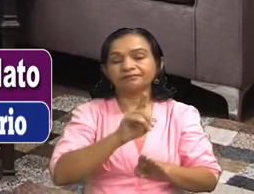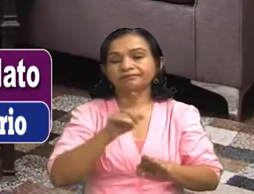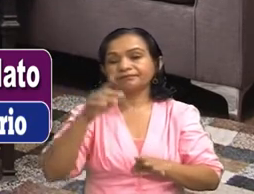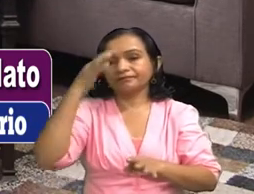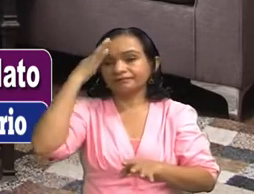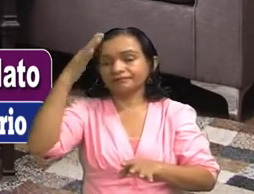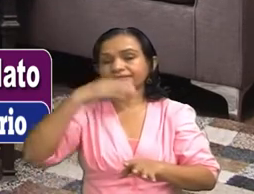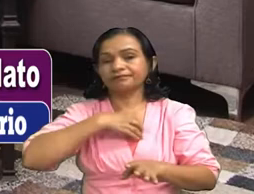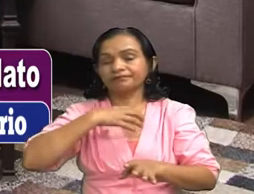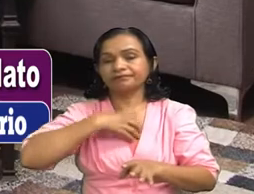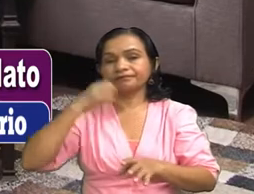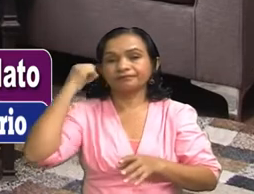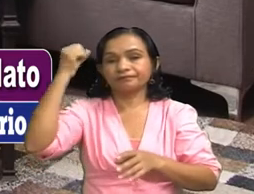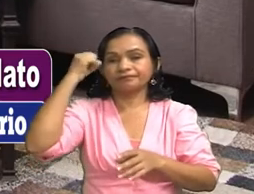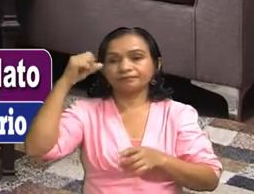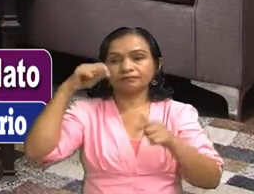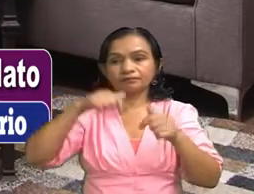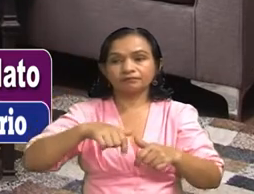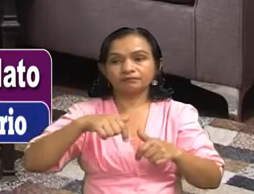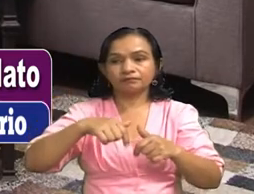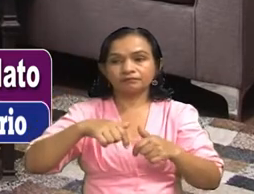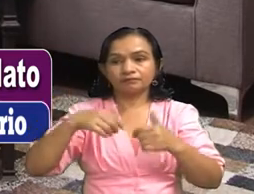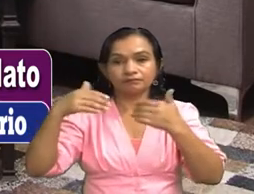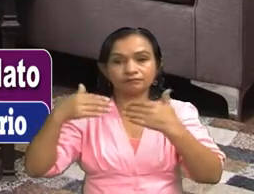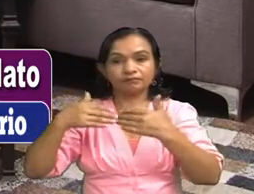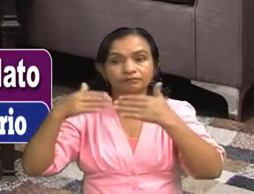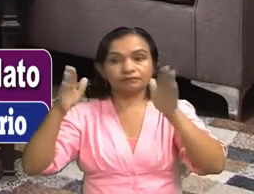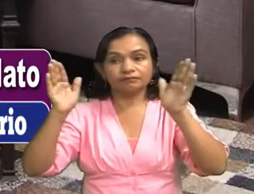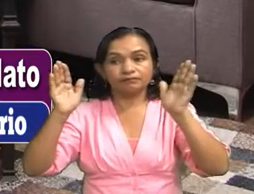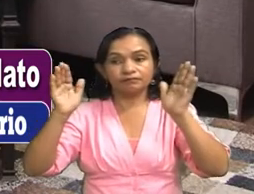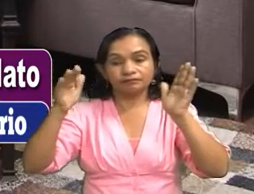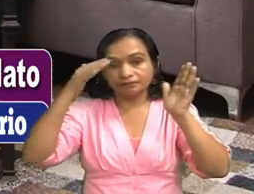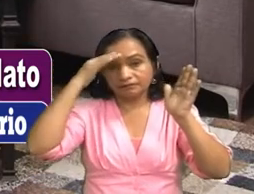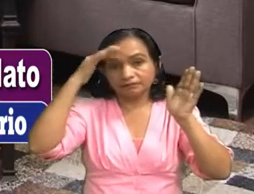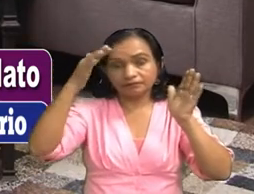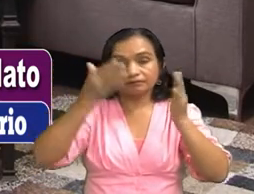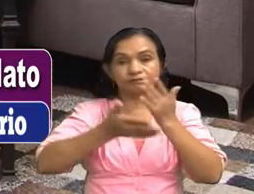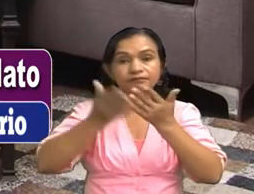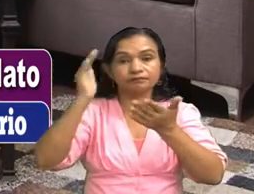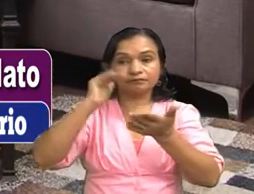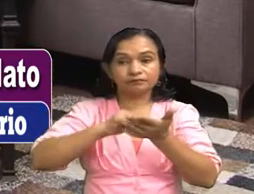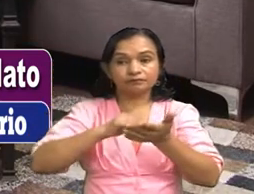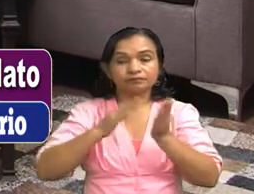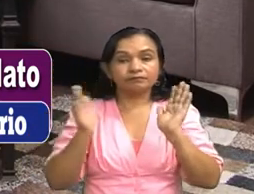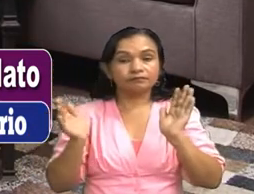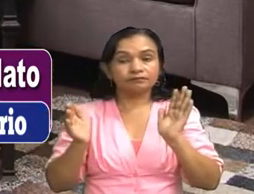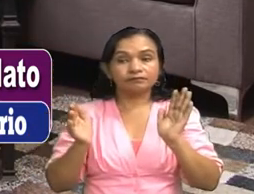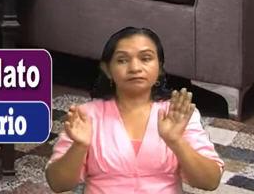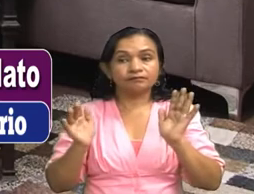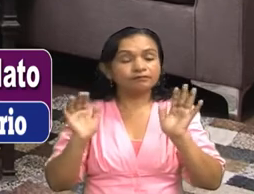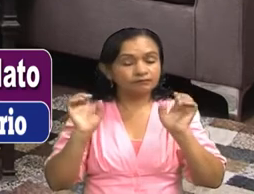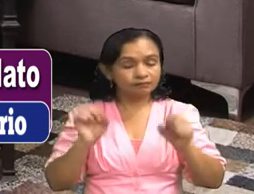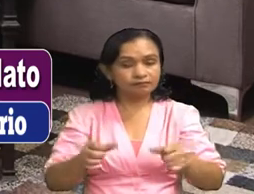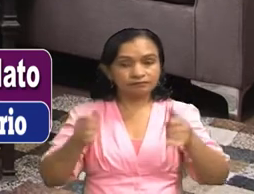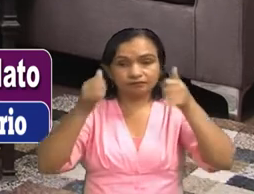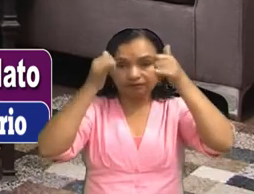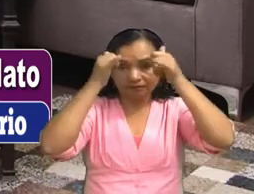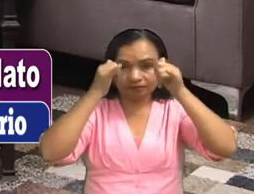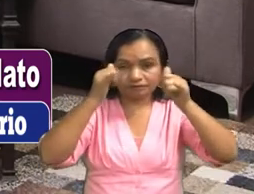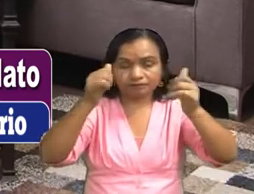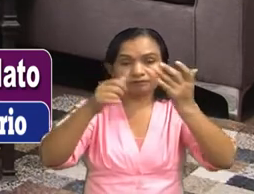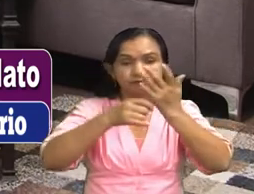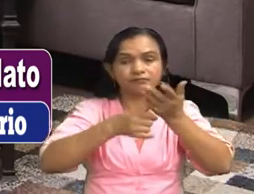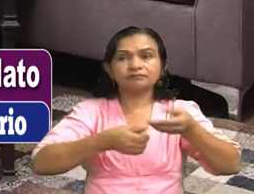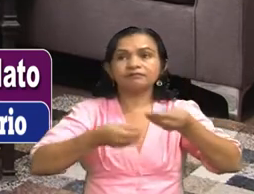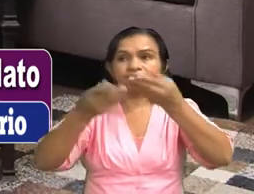su certificación. Hoy ya tenemos aperturado el mercado mexicano. Así. Ya pueden llevar toda la cantidad de ganado. Así